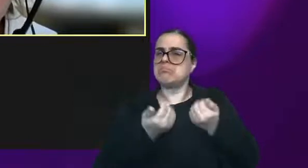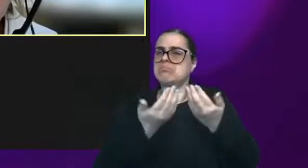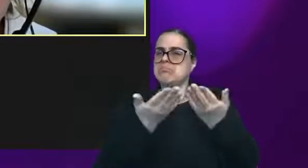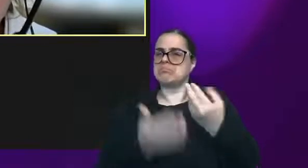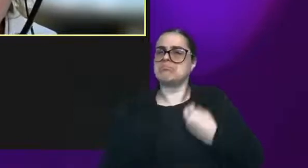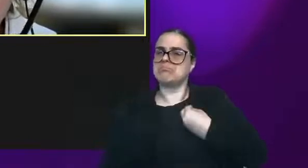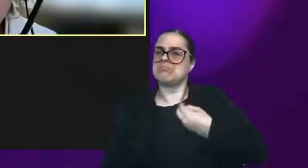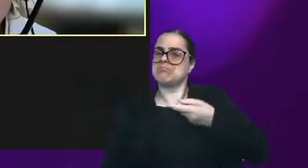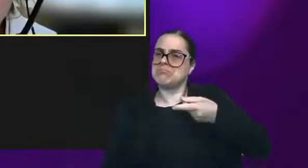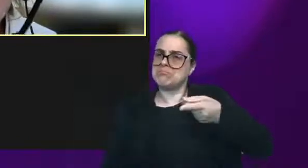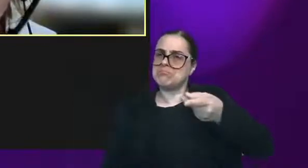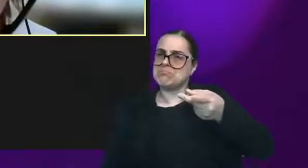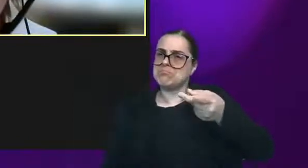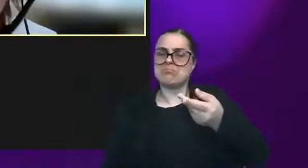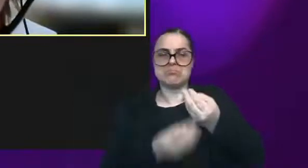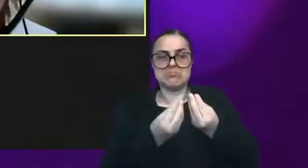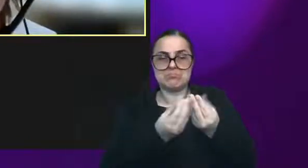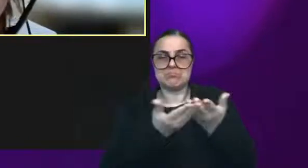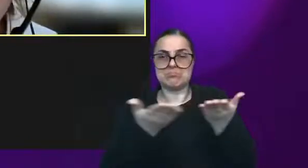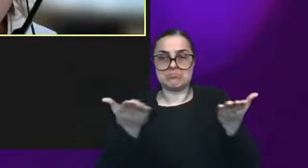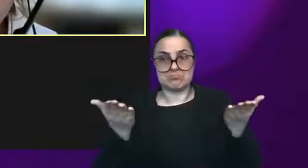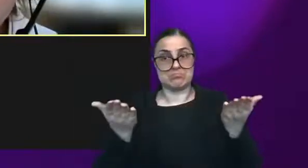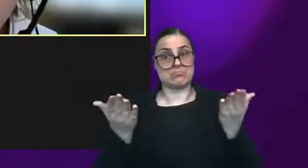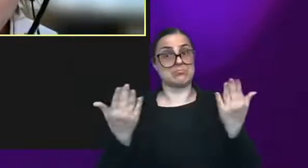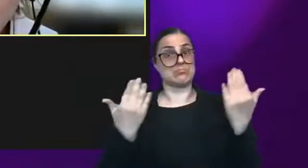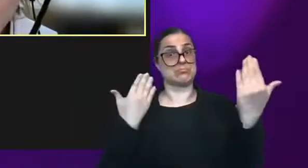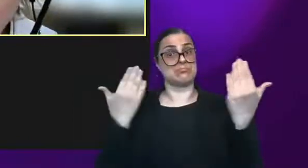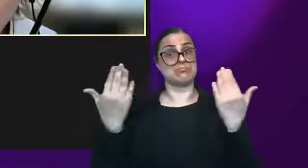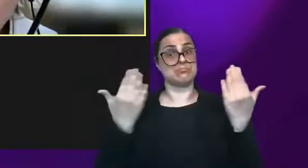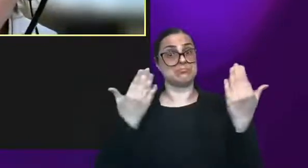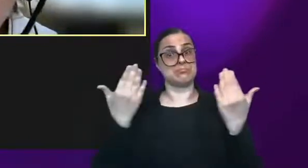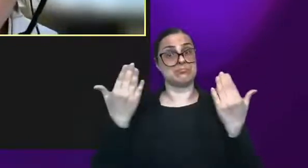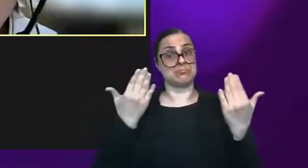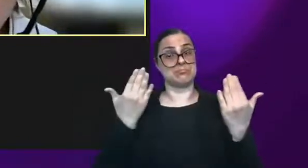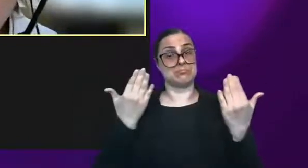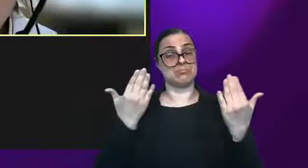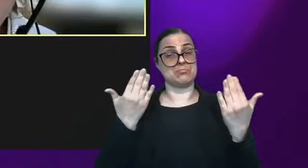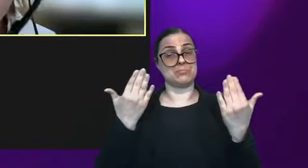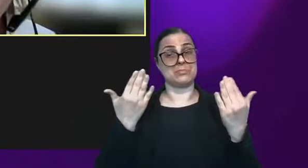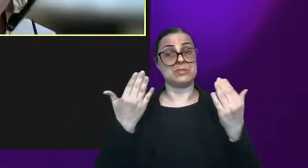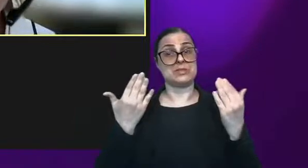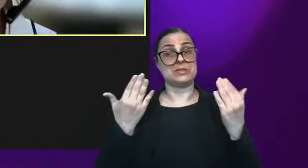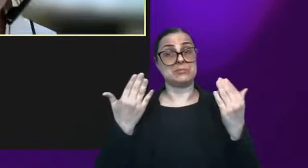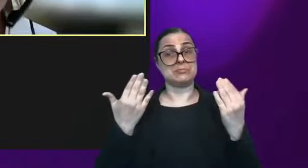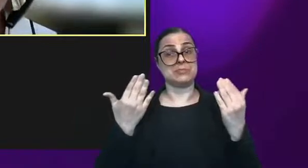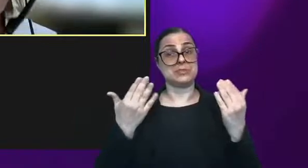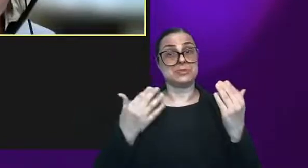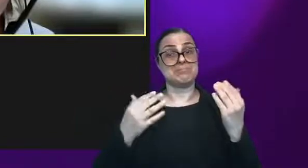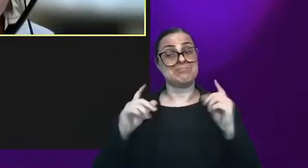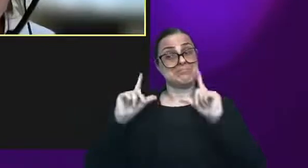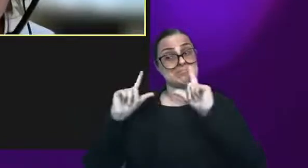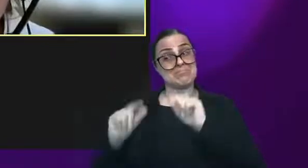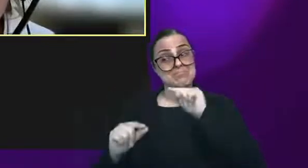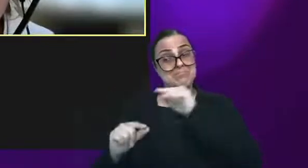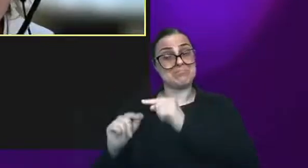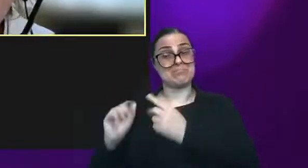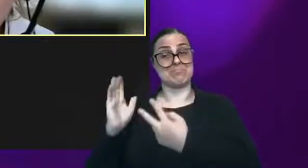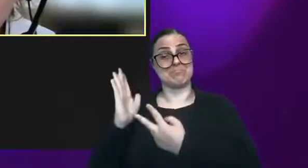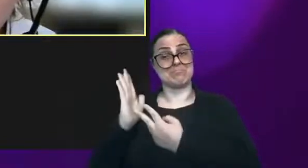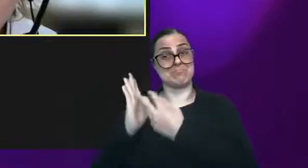a una cirugía donde, digamos, hacemos la resección en nada